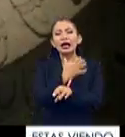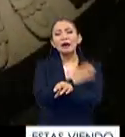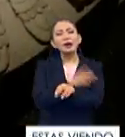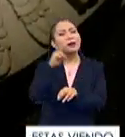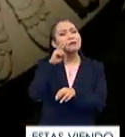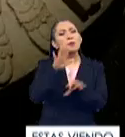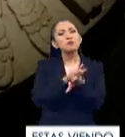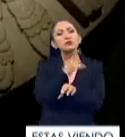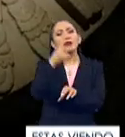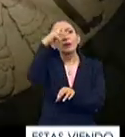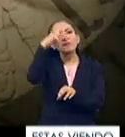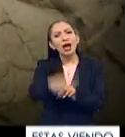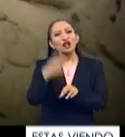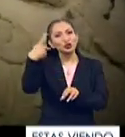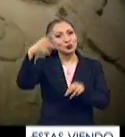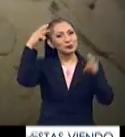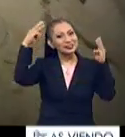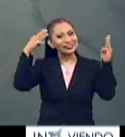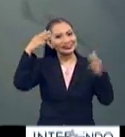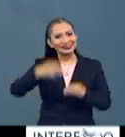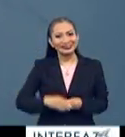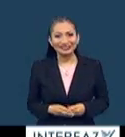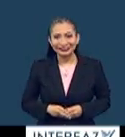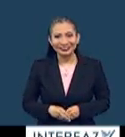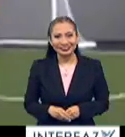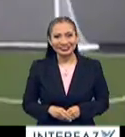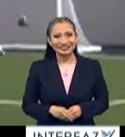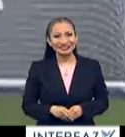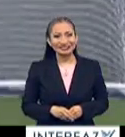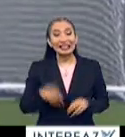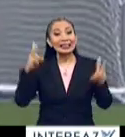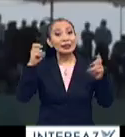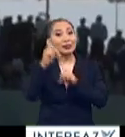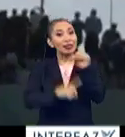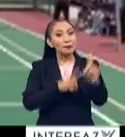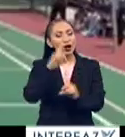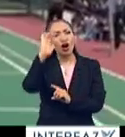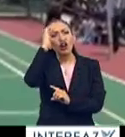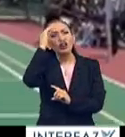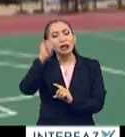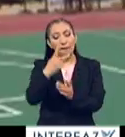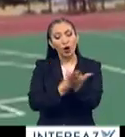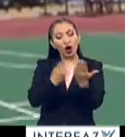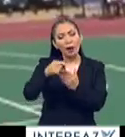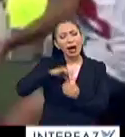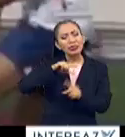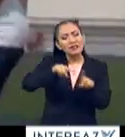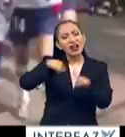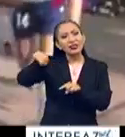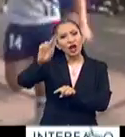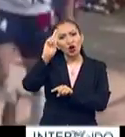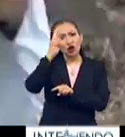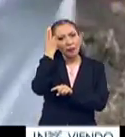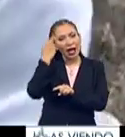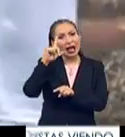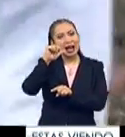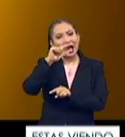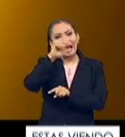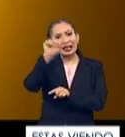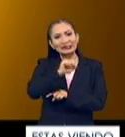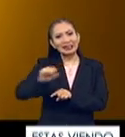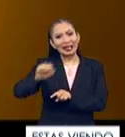Acompáñanos a ver por qué México es tu museo. Y en los deportes, conoce los programas deportivos de la Universidad La